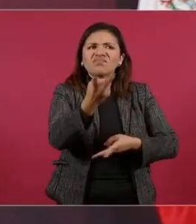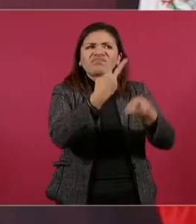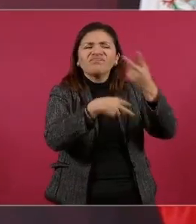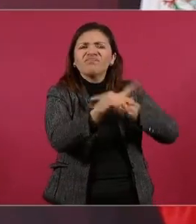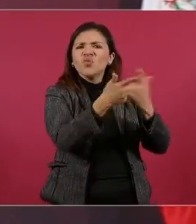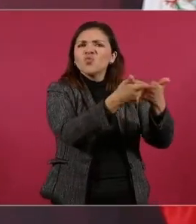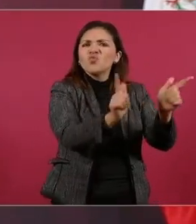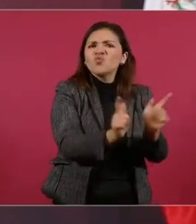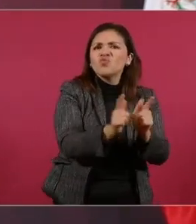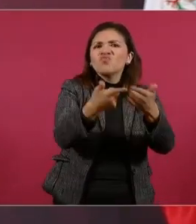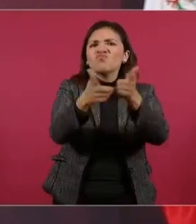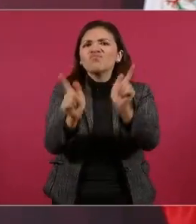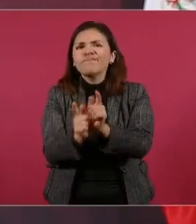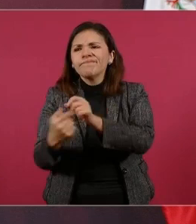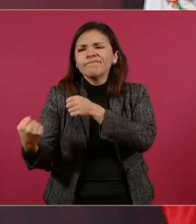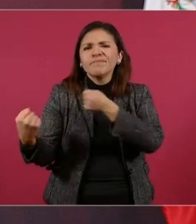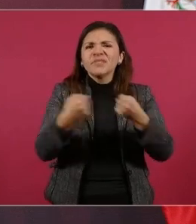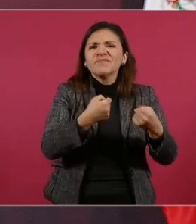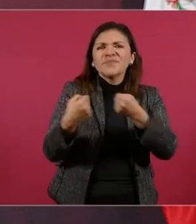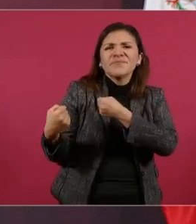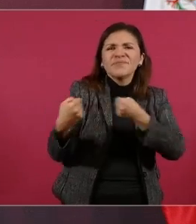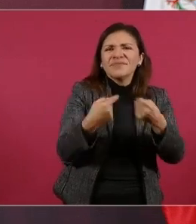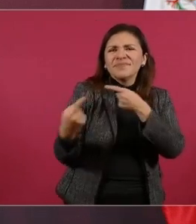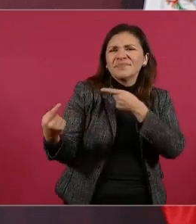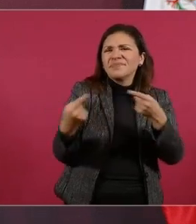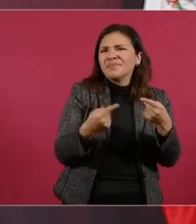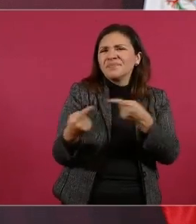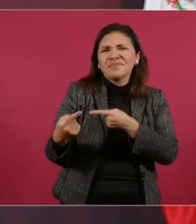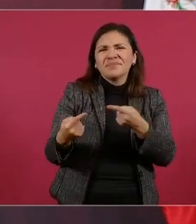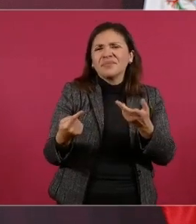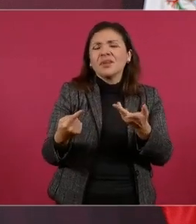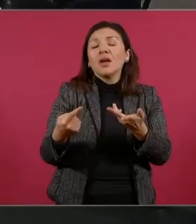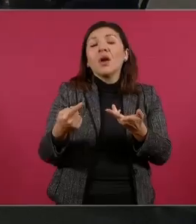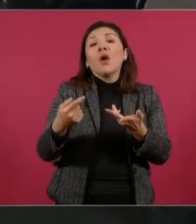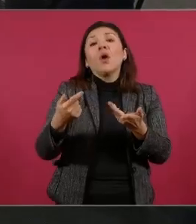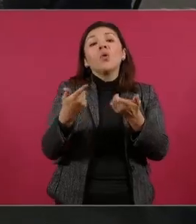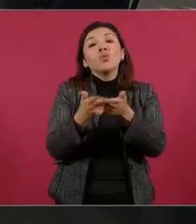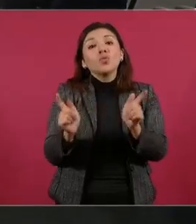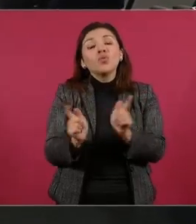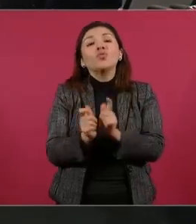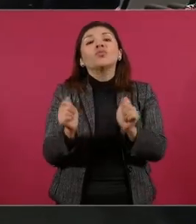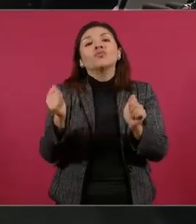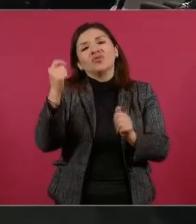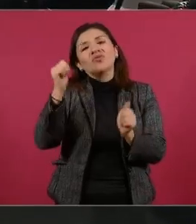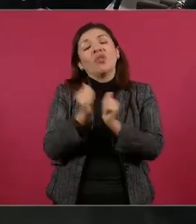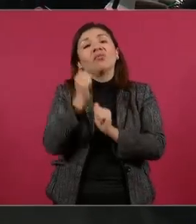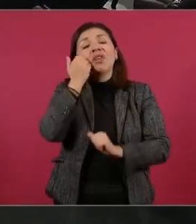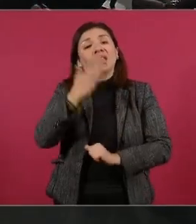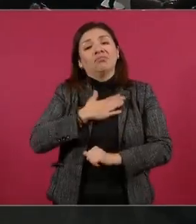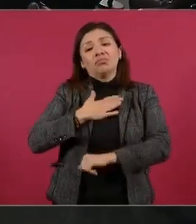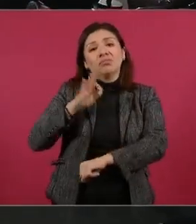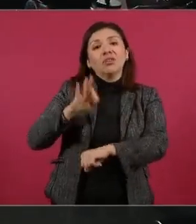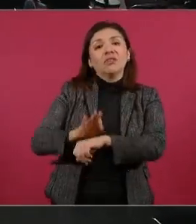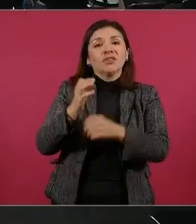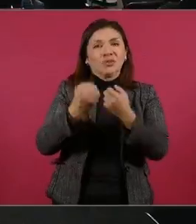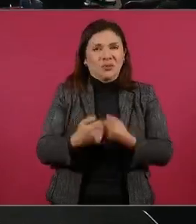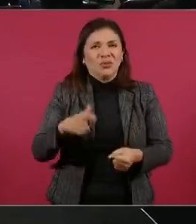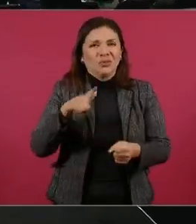y confrontación y grupos con base social